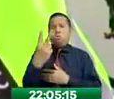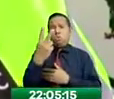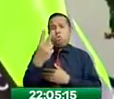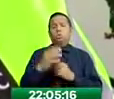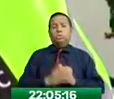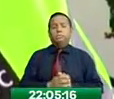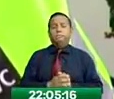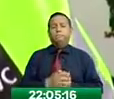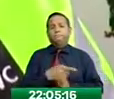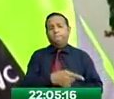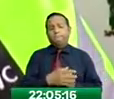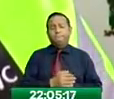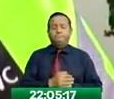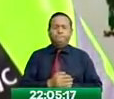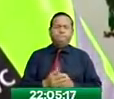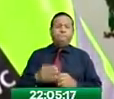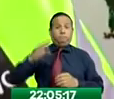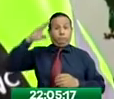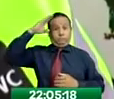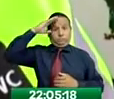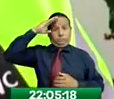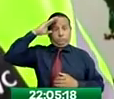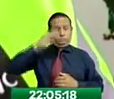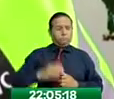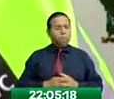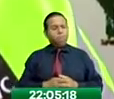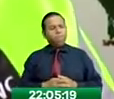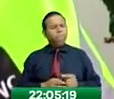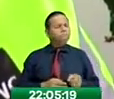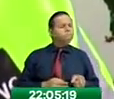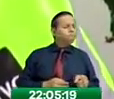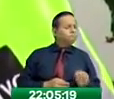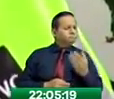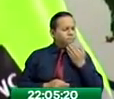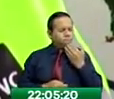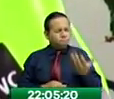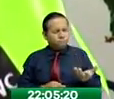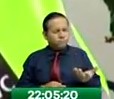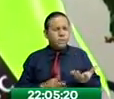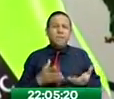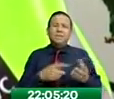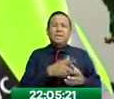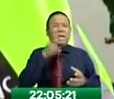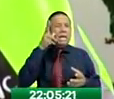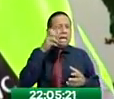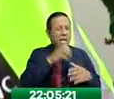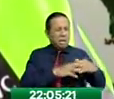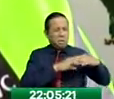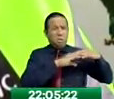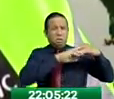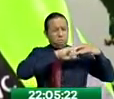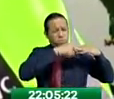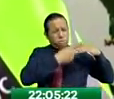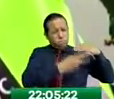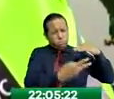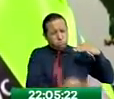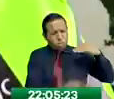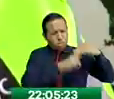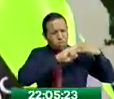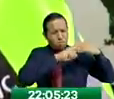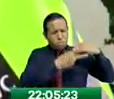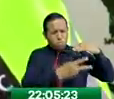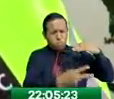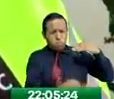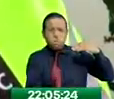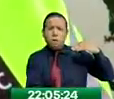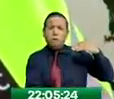una intencionalidad de haber sido rodado por un acantilado y obviamente pues pudo haber sido